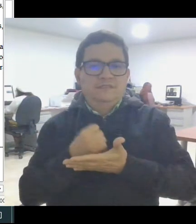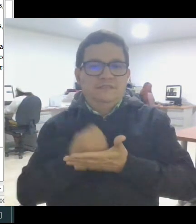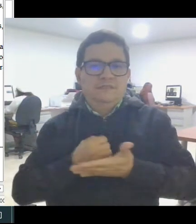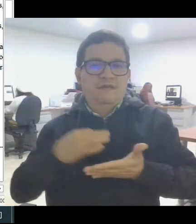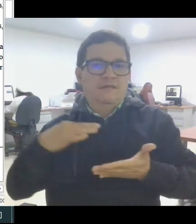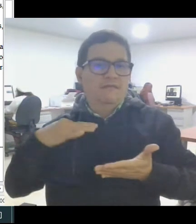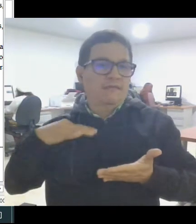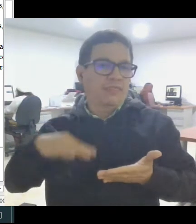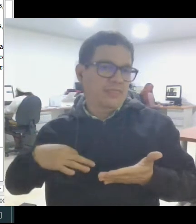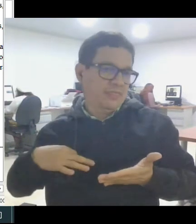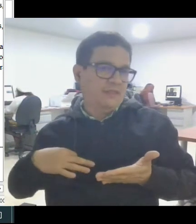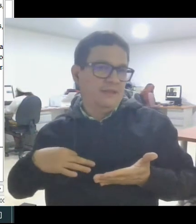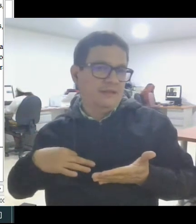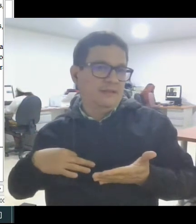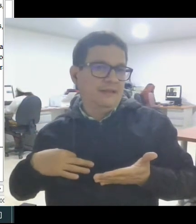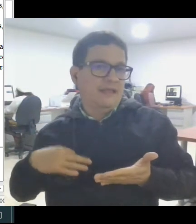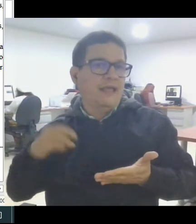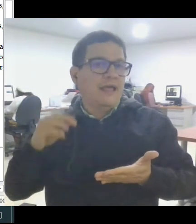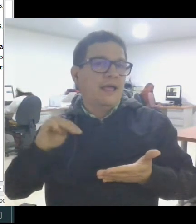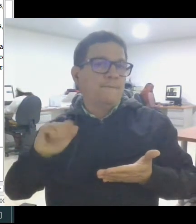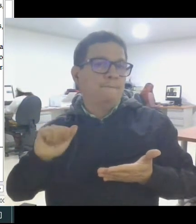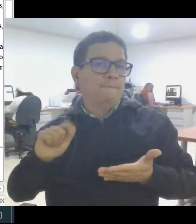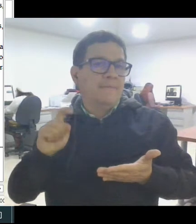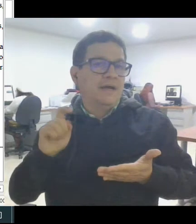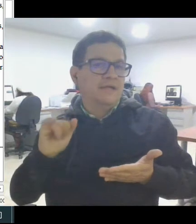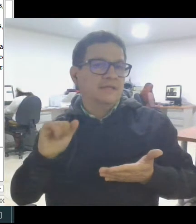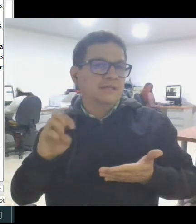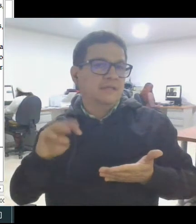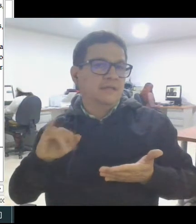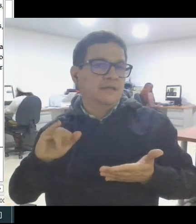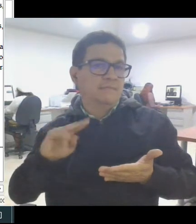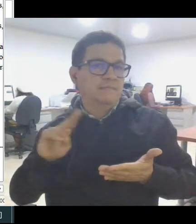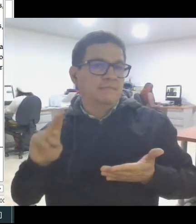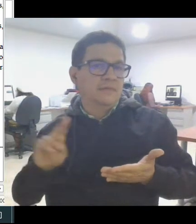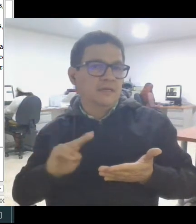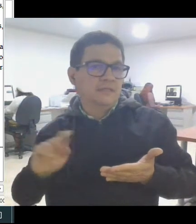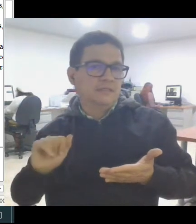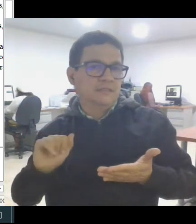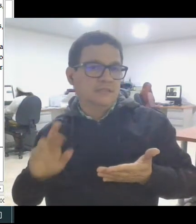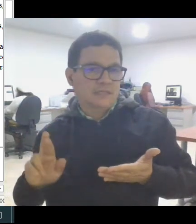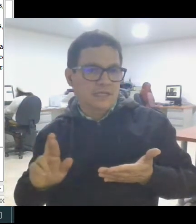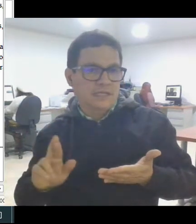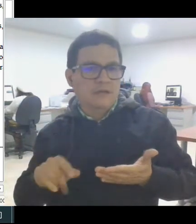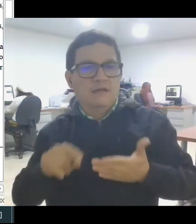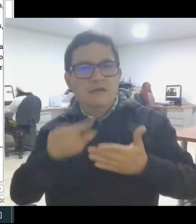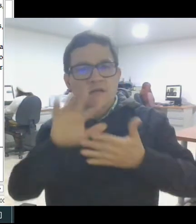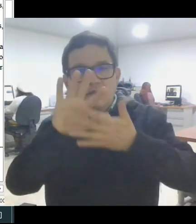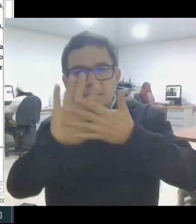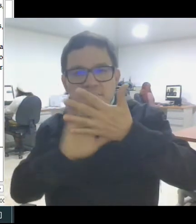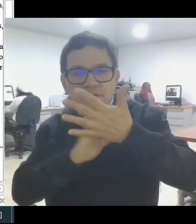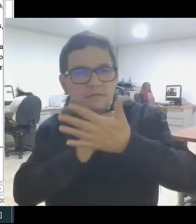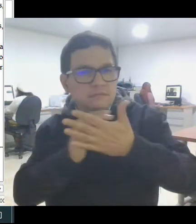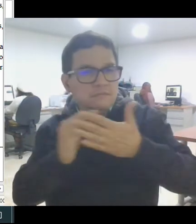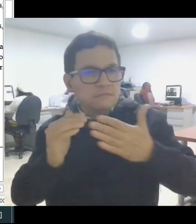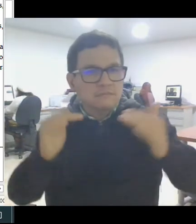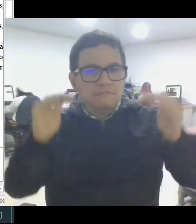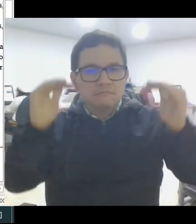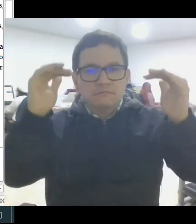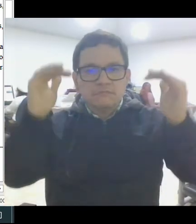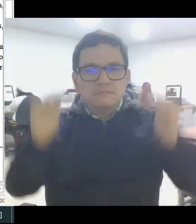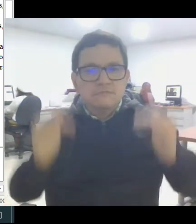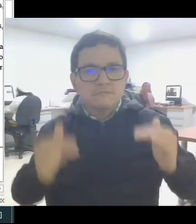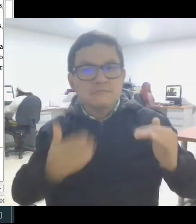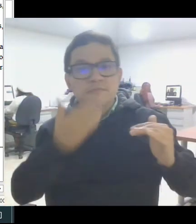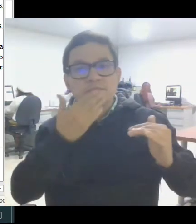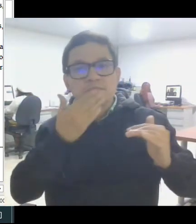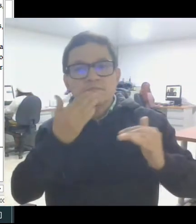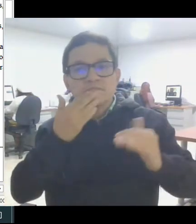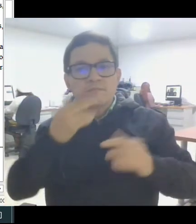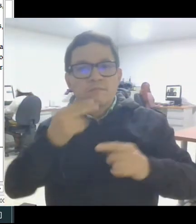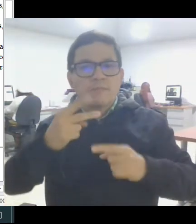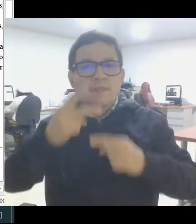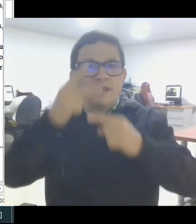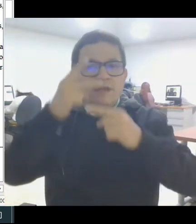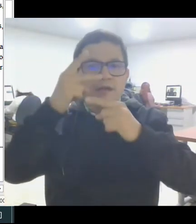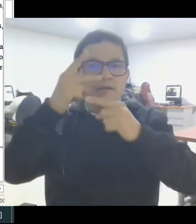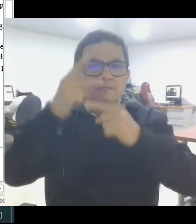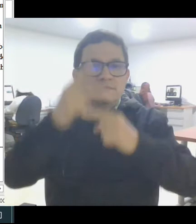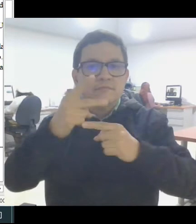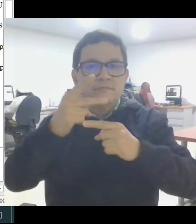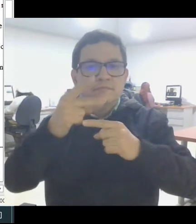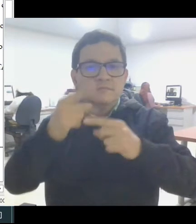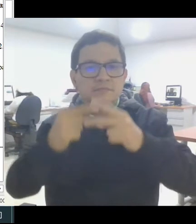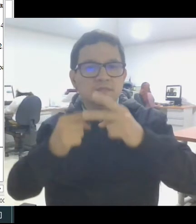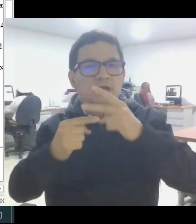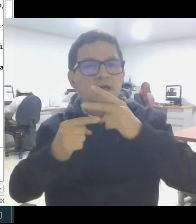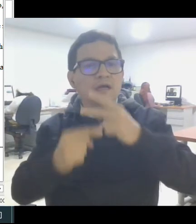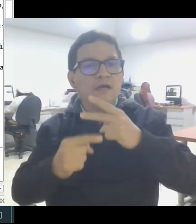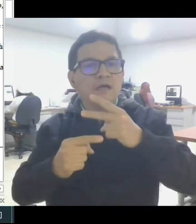Entonces, nuevamente miramos su matriz, las desigualdades que en este caso vamos a